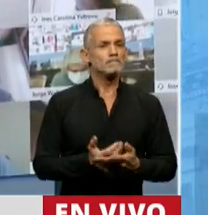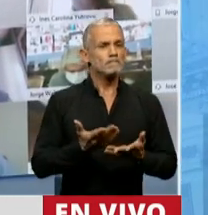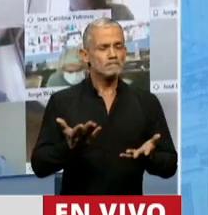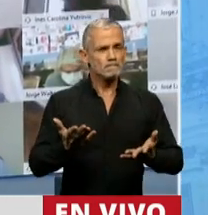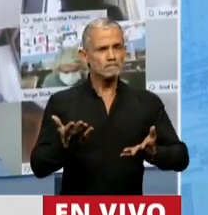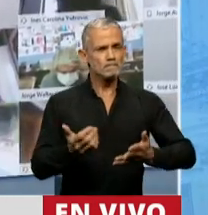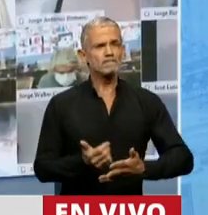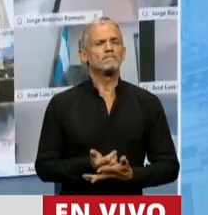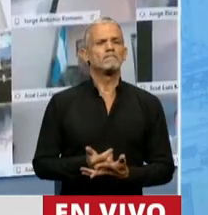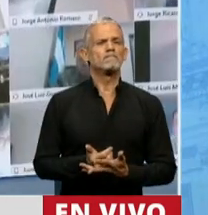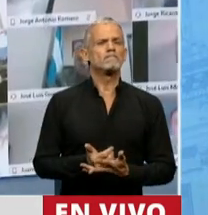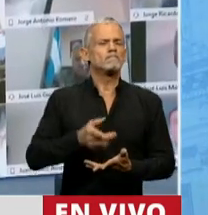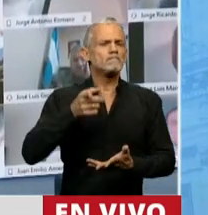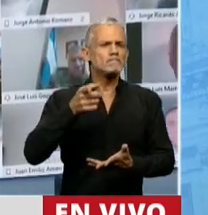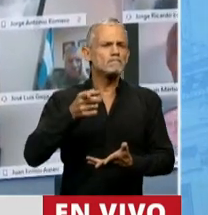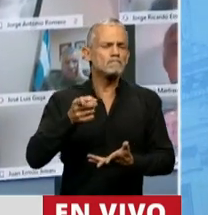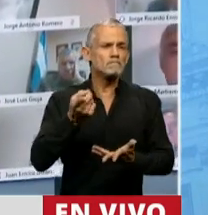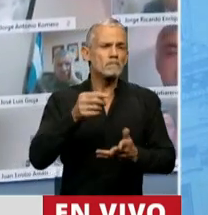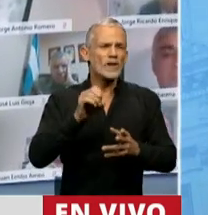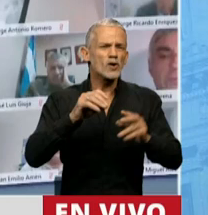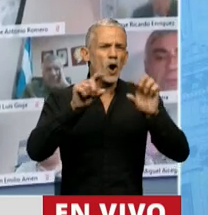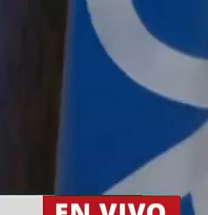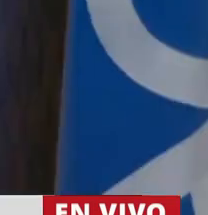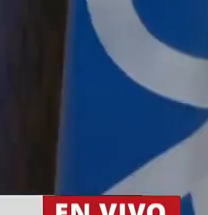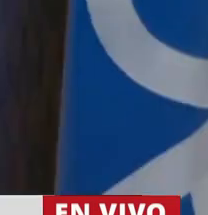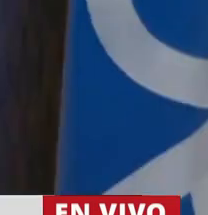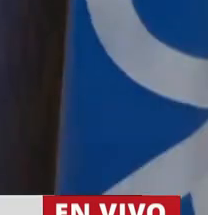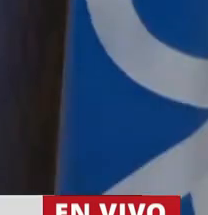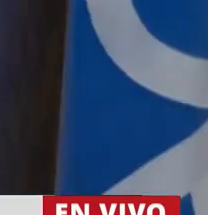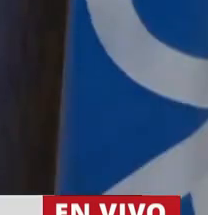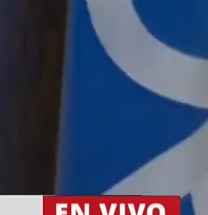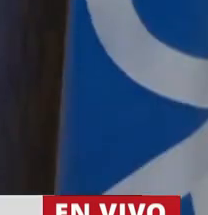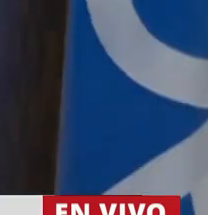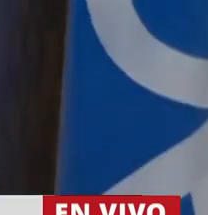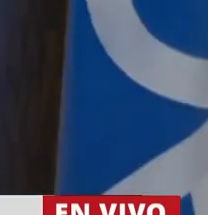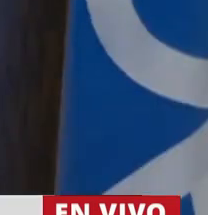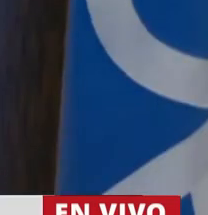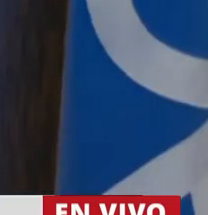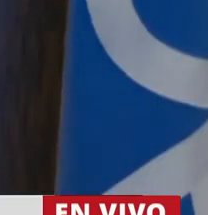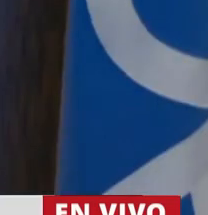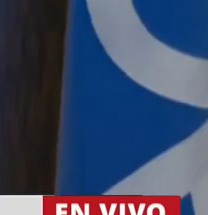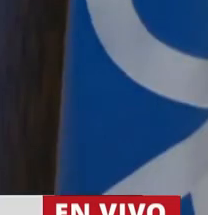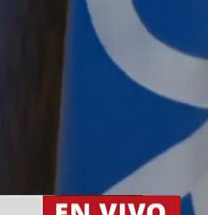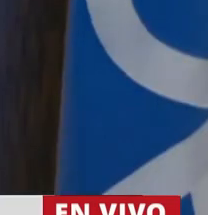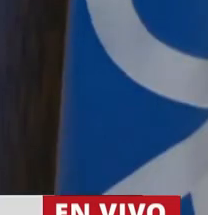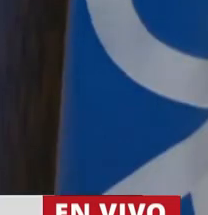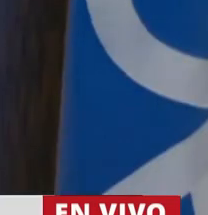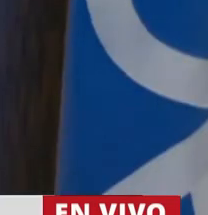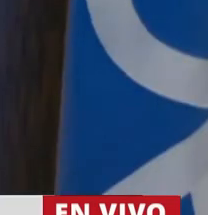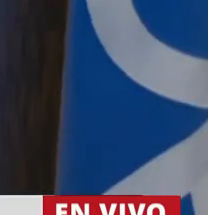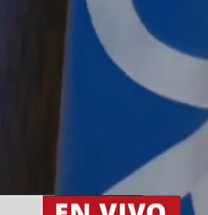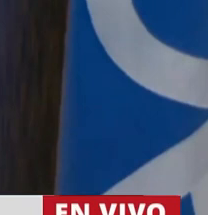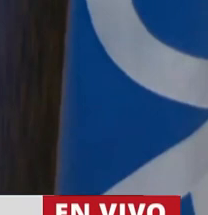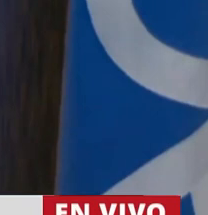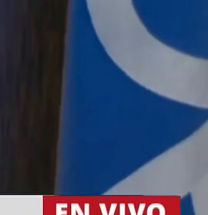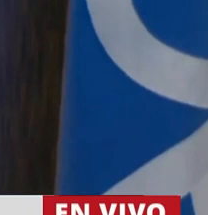Como su nombre lo indica, entonces, ese Fondo de Garantía de Sustentabilidad tenía originalmente